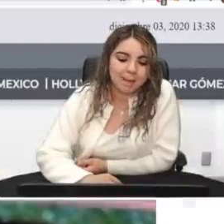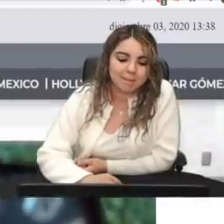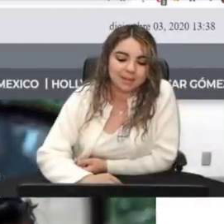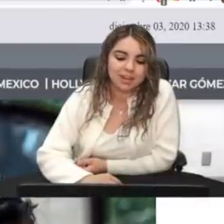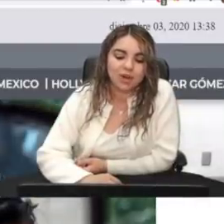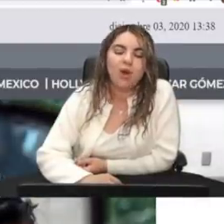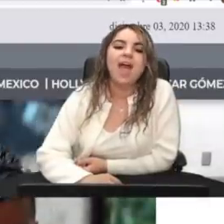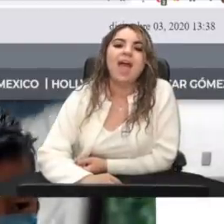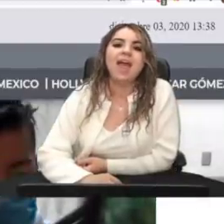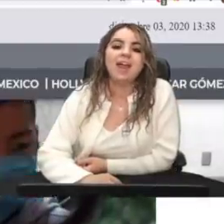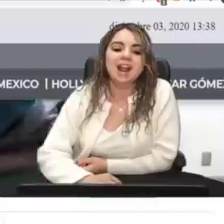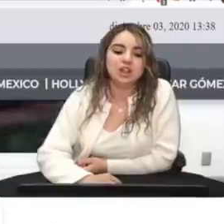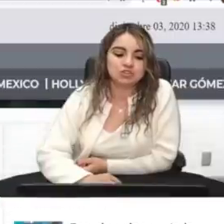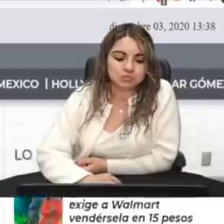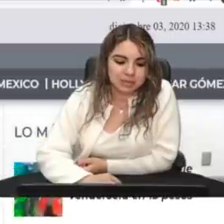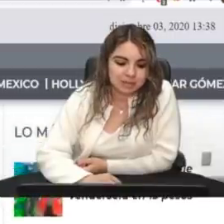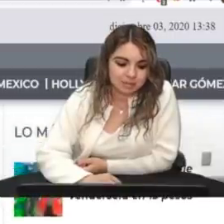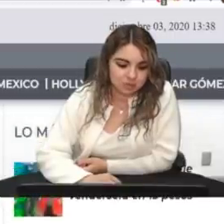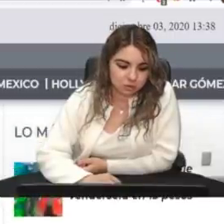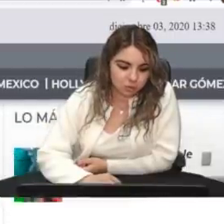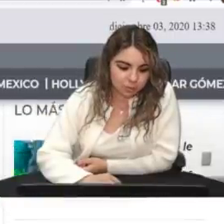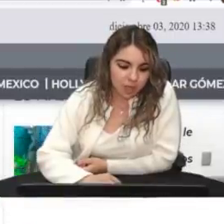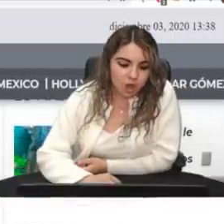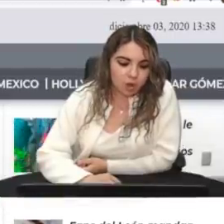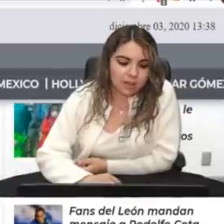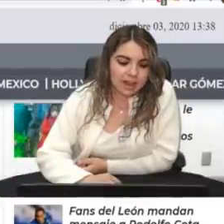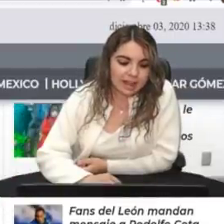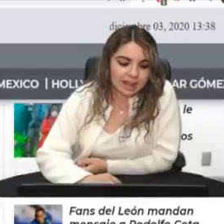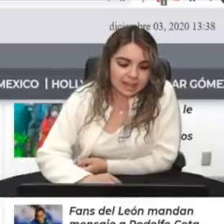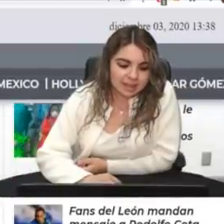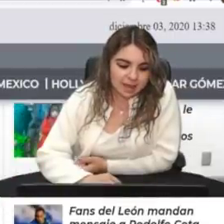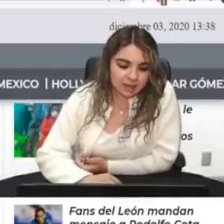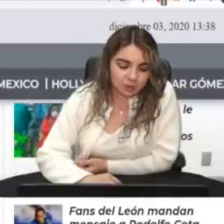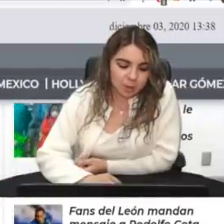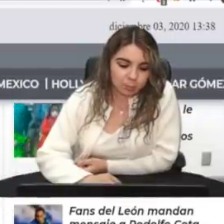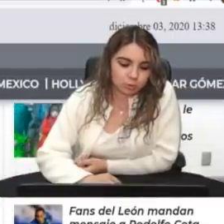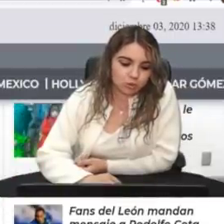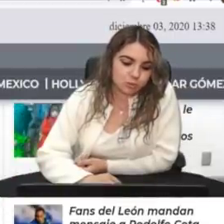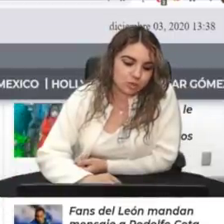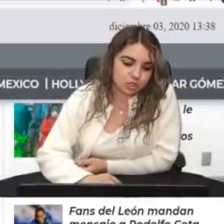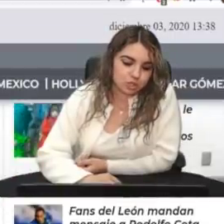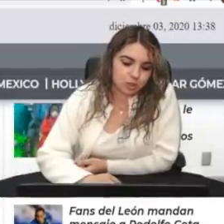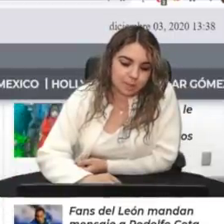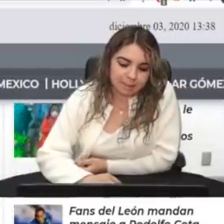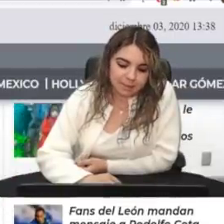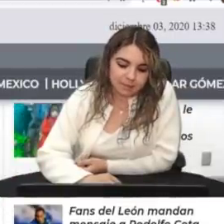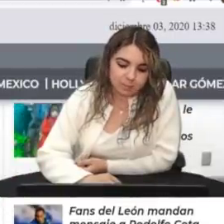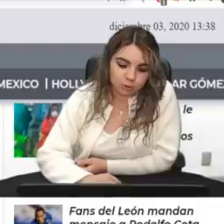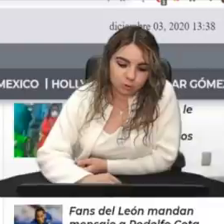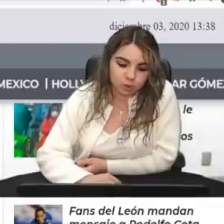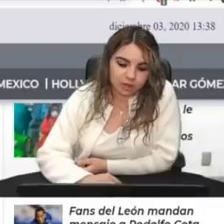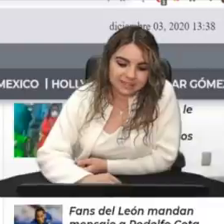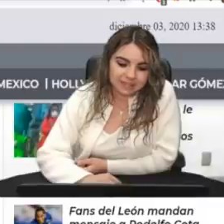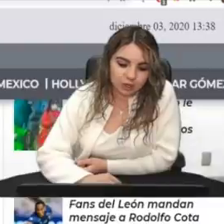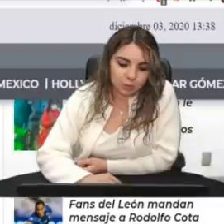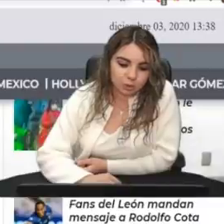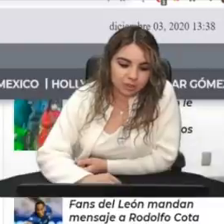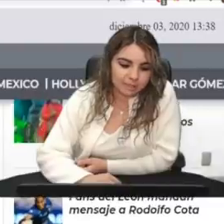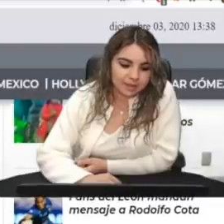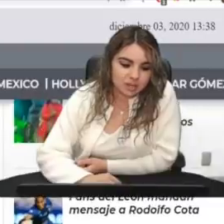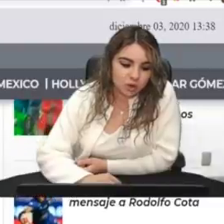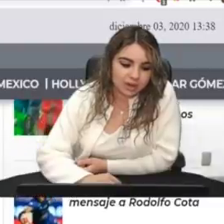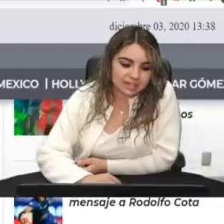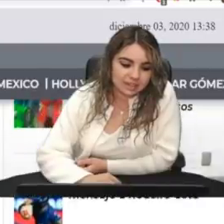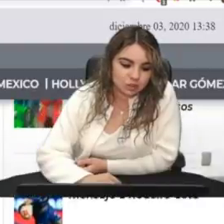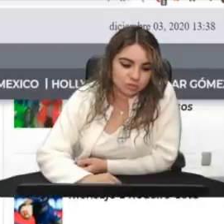3.6% para México en el 2021. Luego de la caída del 9.2% del PIB, del Producto Interno Bruto